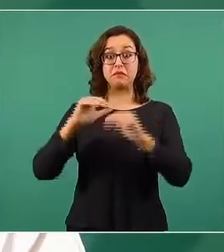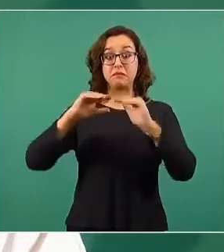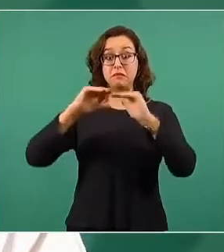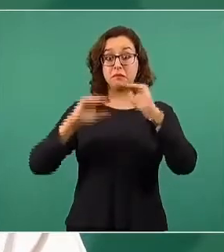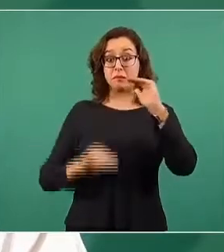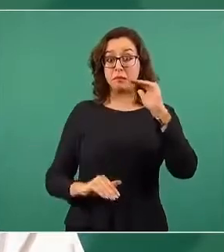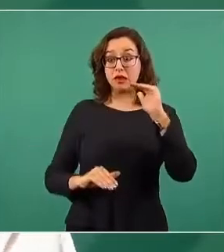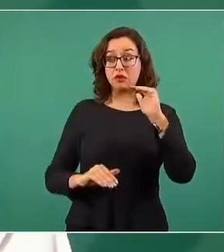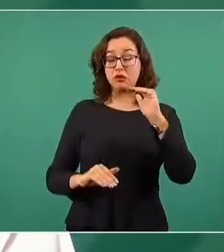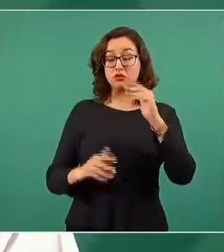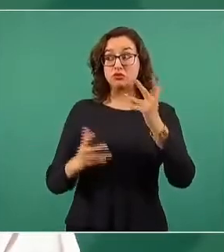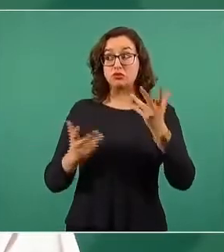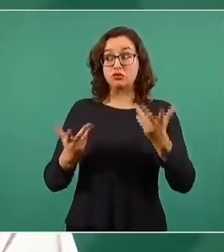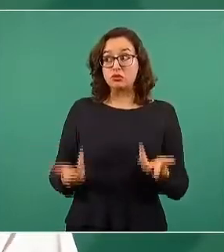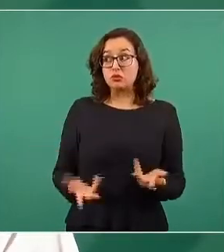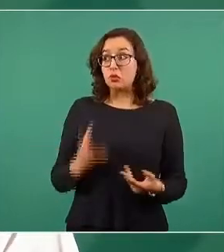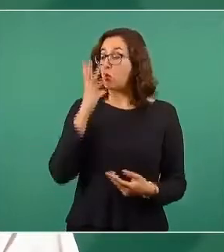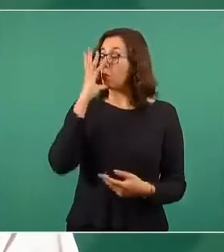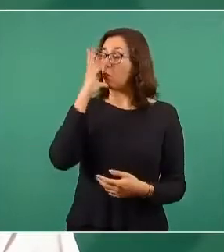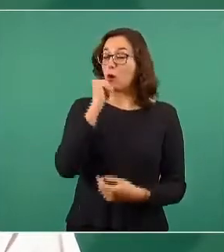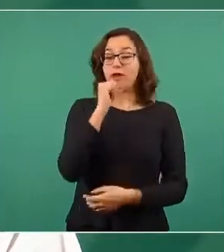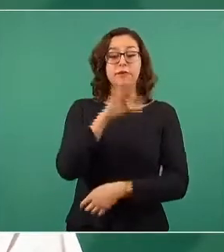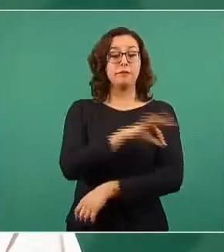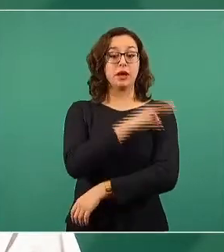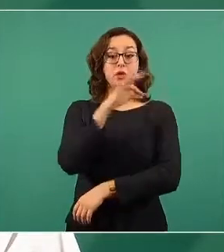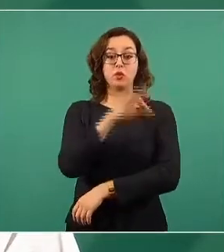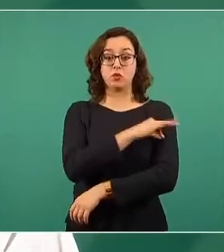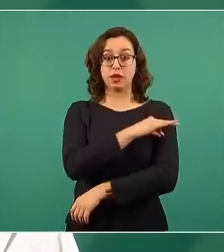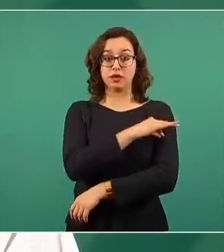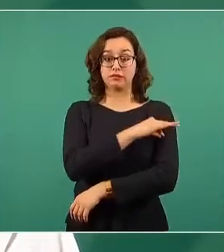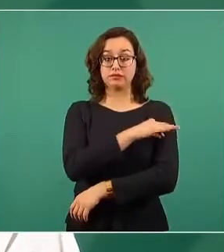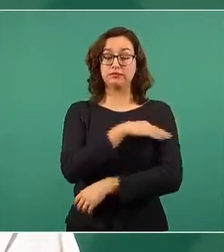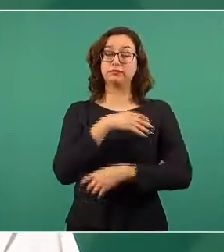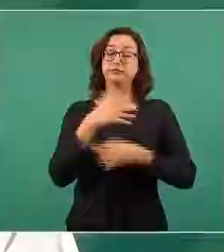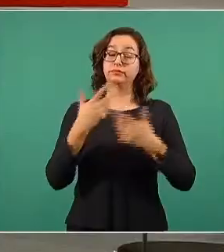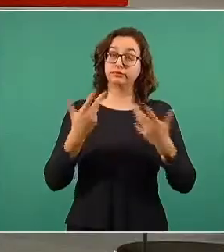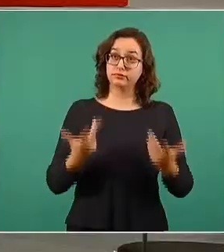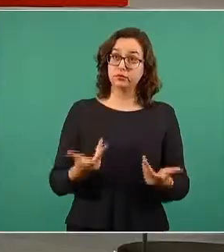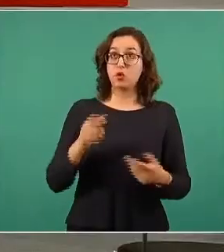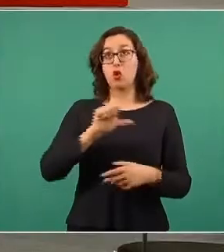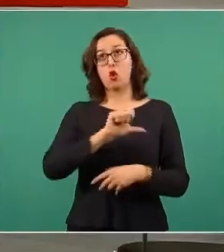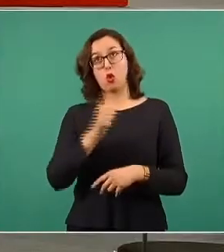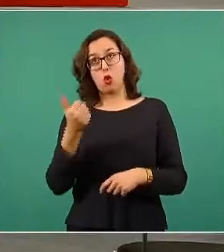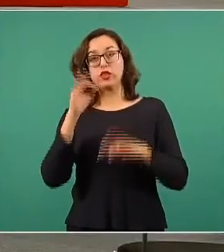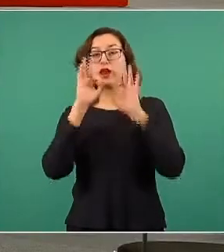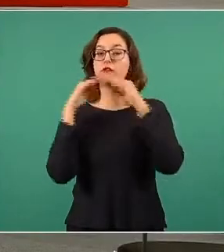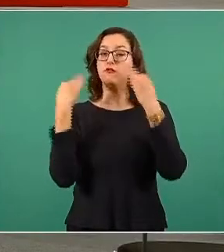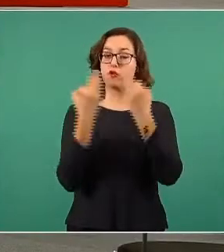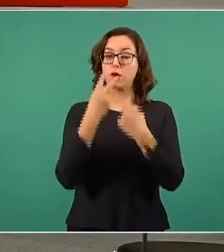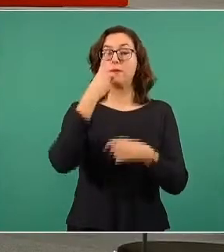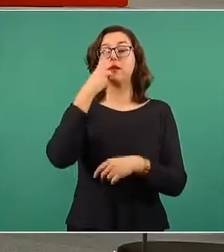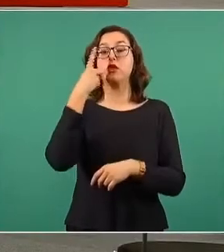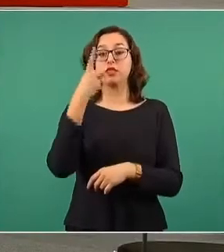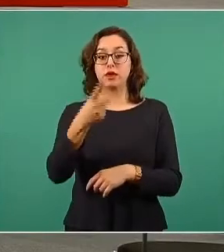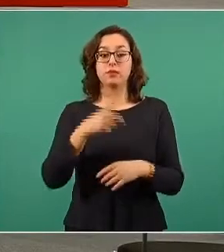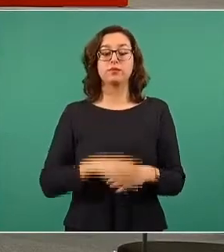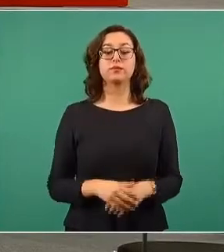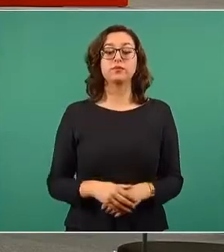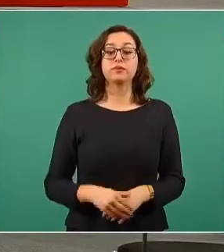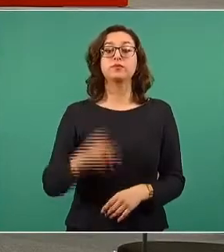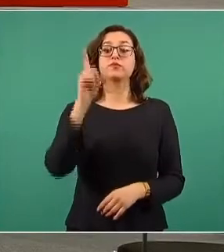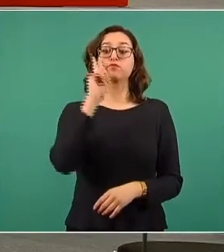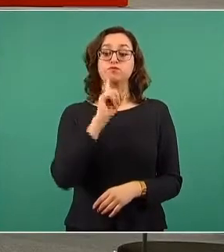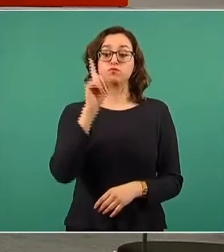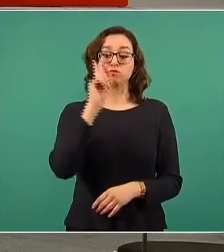O dicho en sentido directo, solamente se ha abierto la vacunación a mujeres